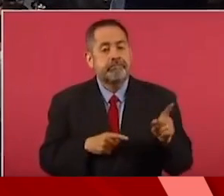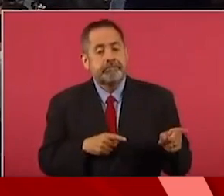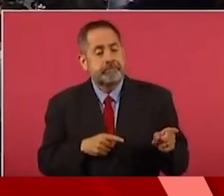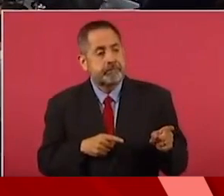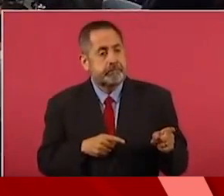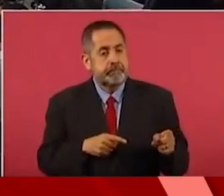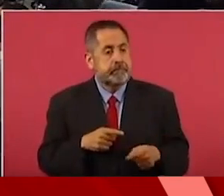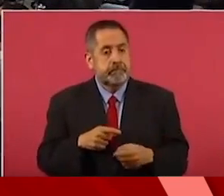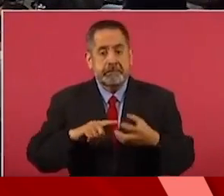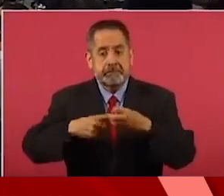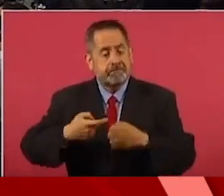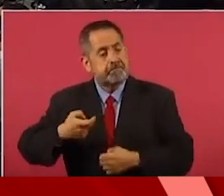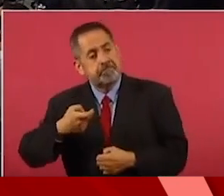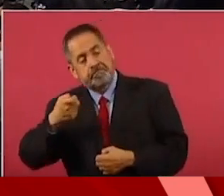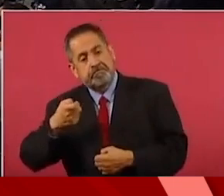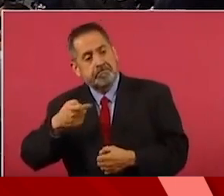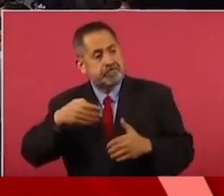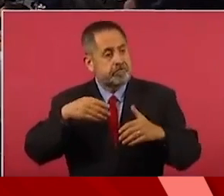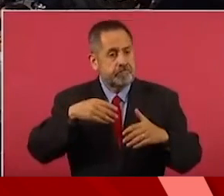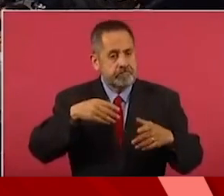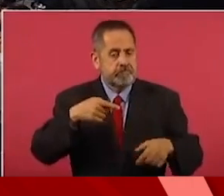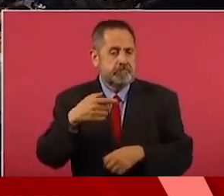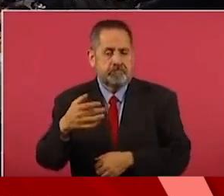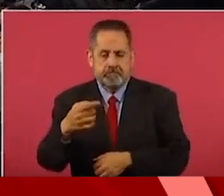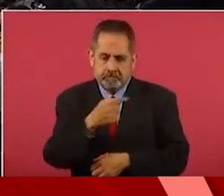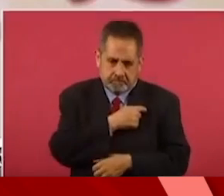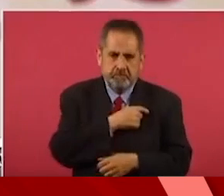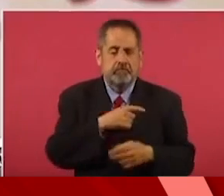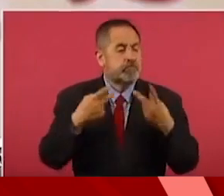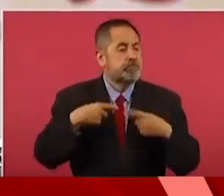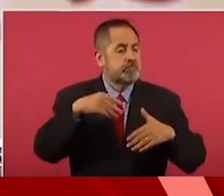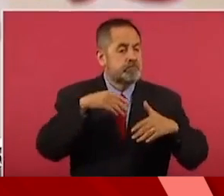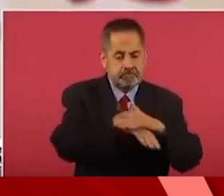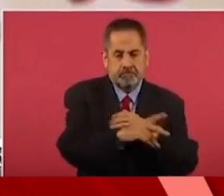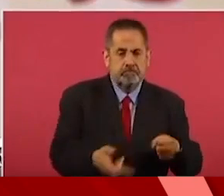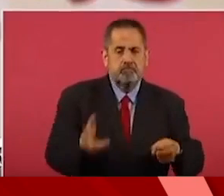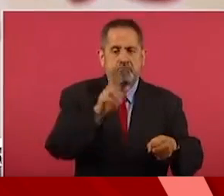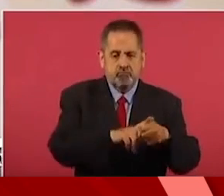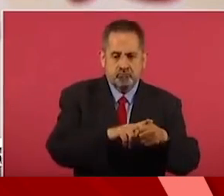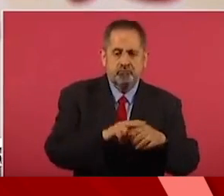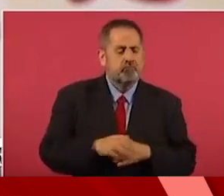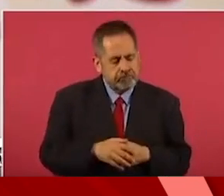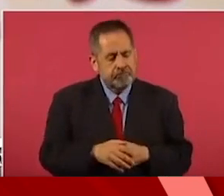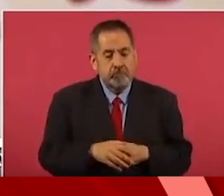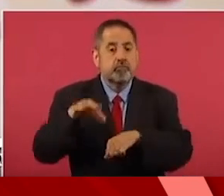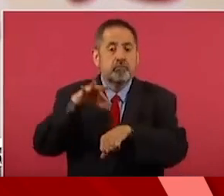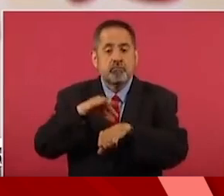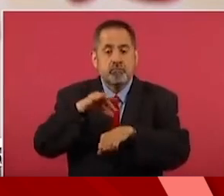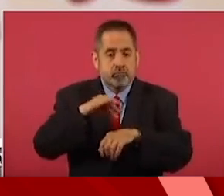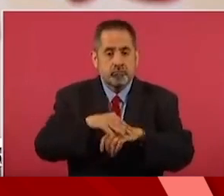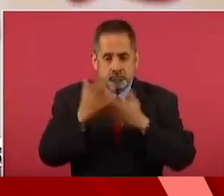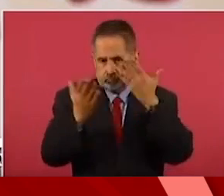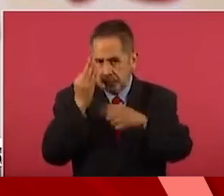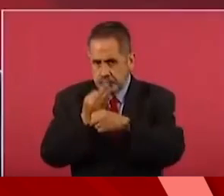de violencia que hirieron a bala a un paciente, y este entró ahí en ese lugar y estaba presente el médico pasante